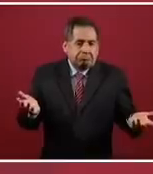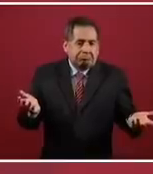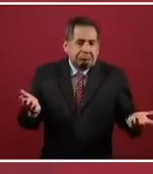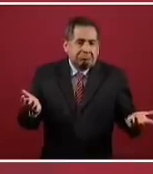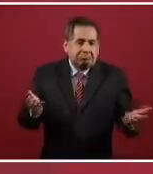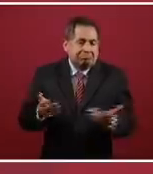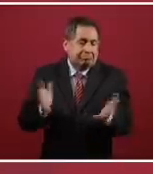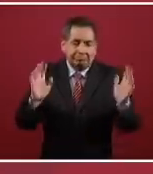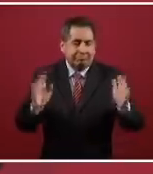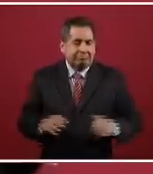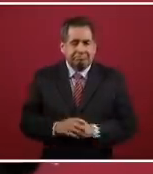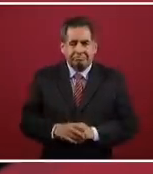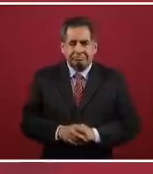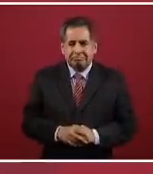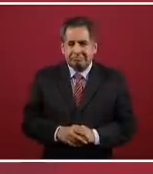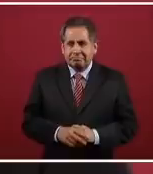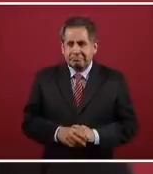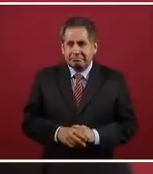Entonces,